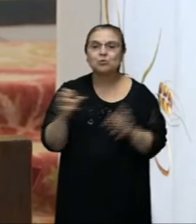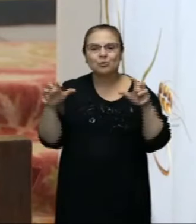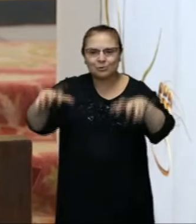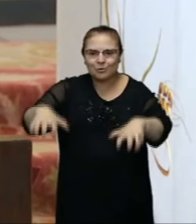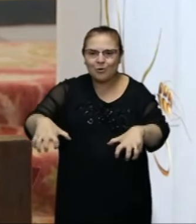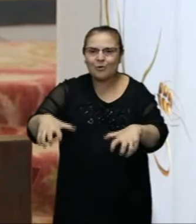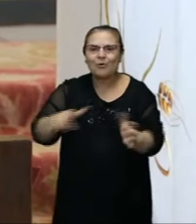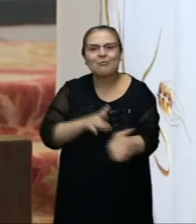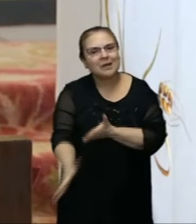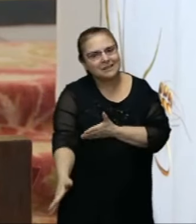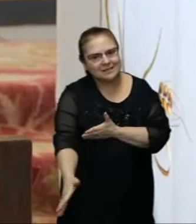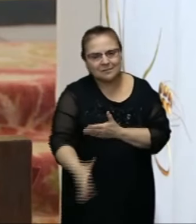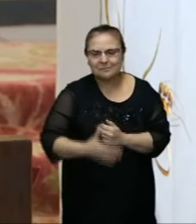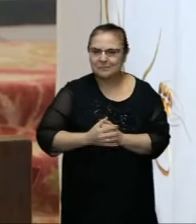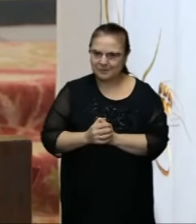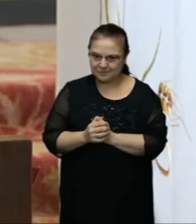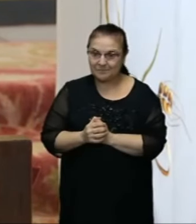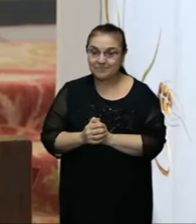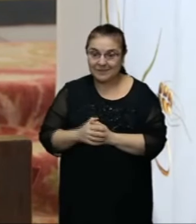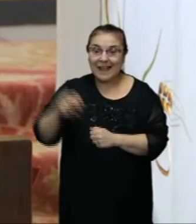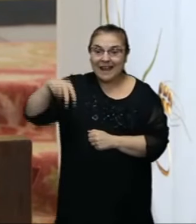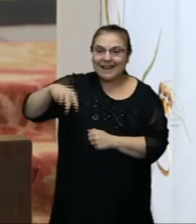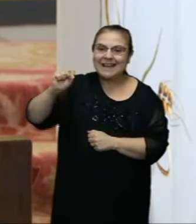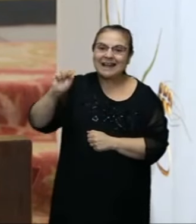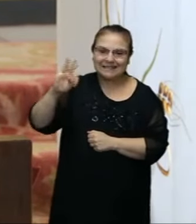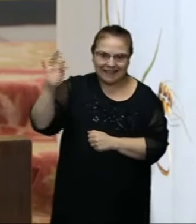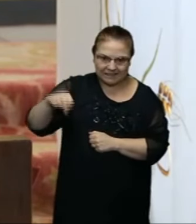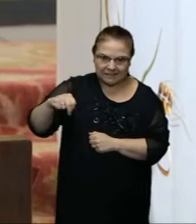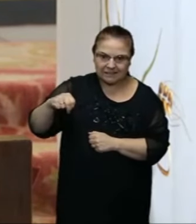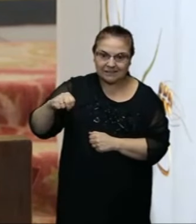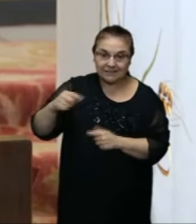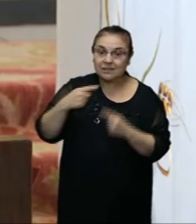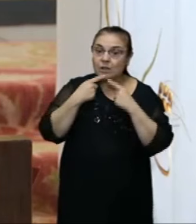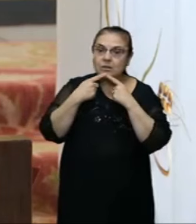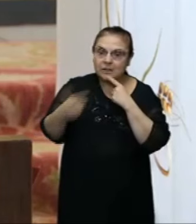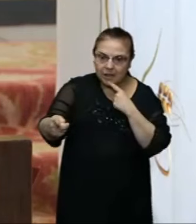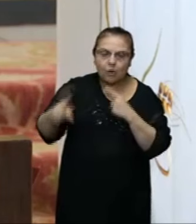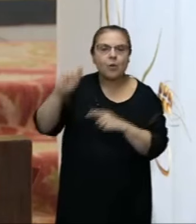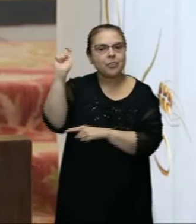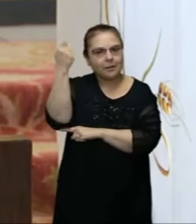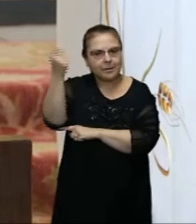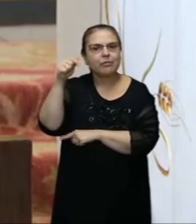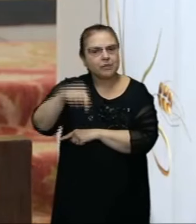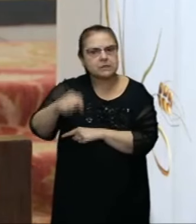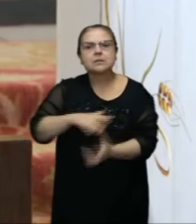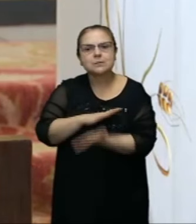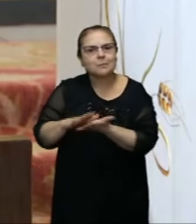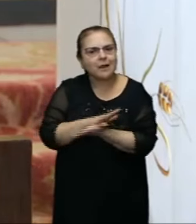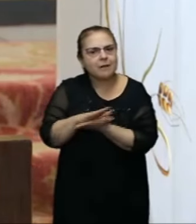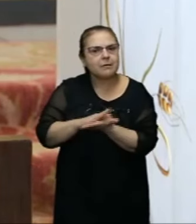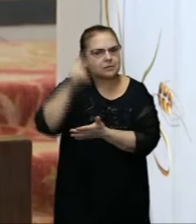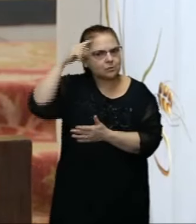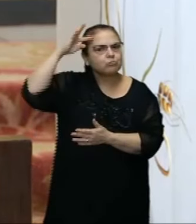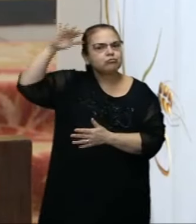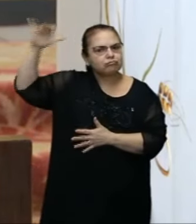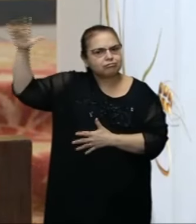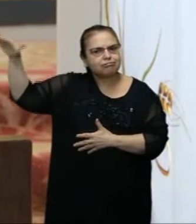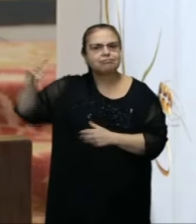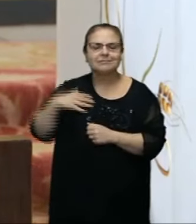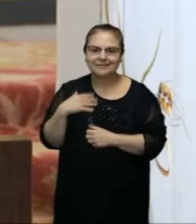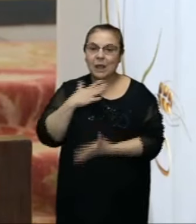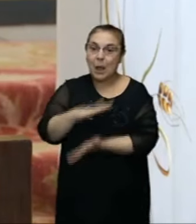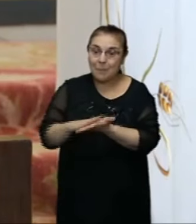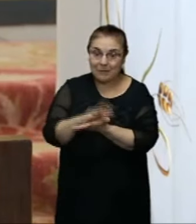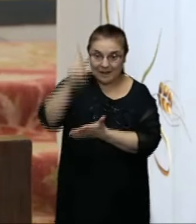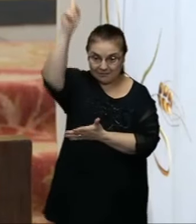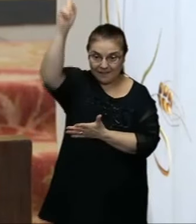para siempre. Natán trasladó a David estas palabras y la visión. Palabra de